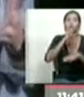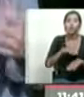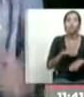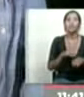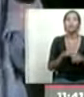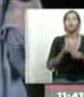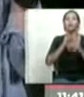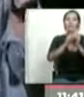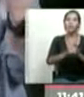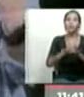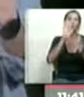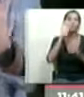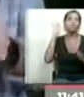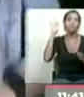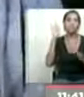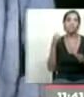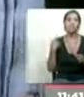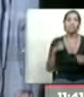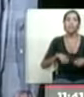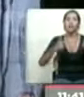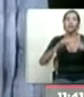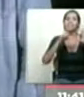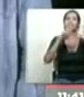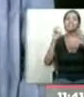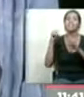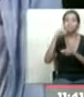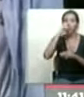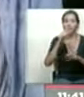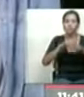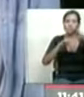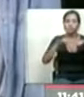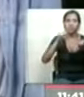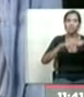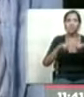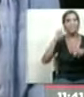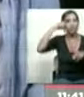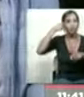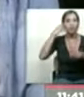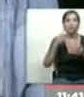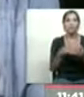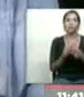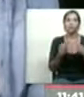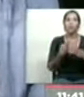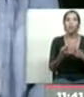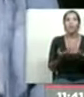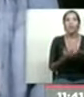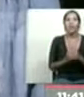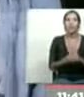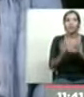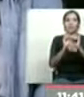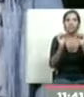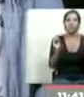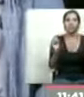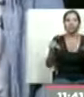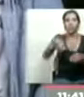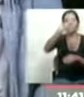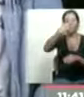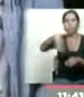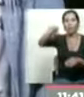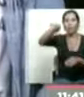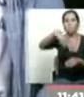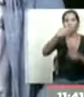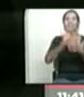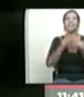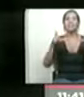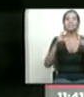los franceses. Tiene más de 700 años de haber sido construida y es recordada, entre otras cosas, por haber anunciado con campanazos la liberación de Francia